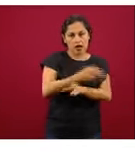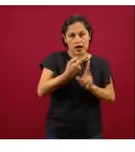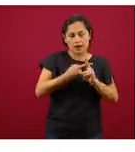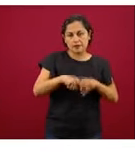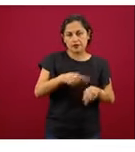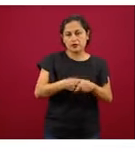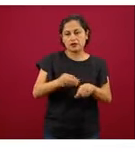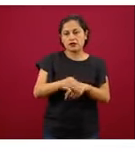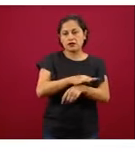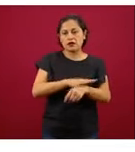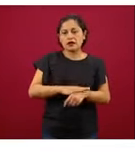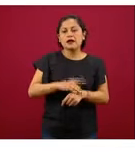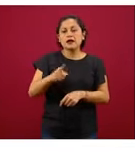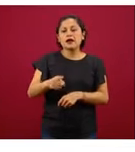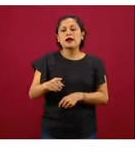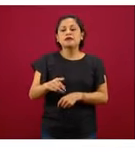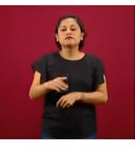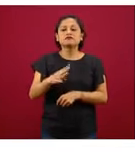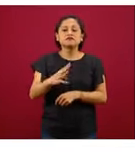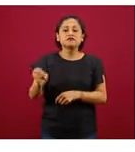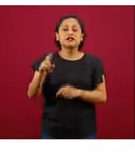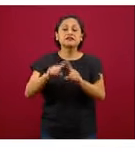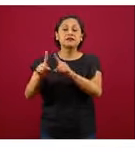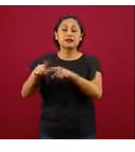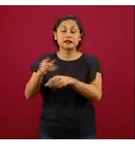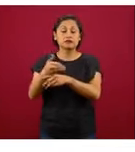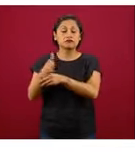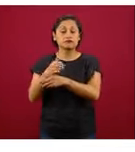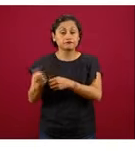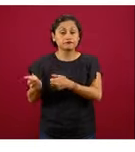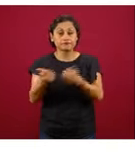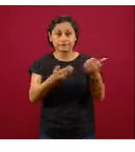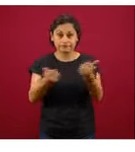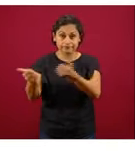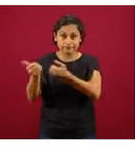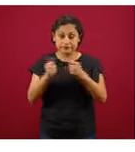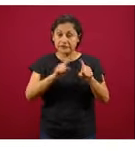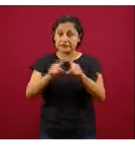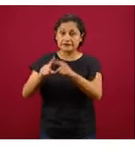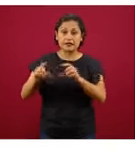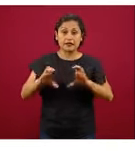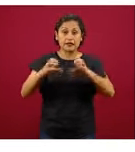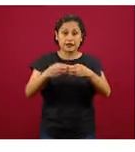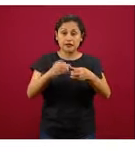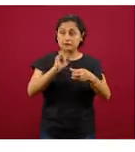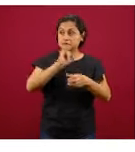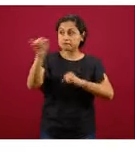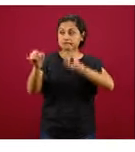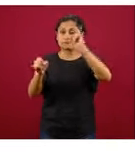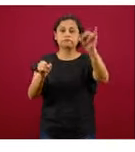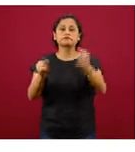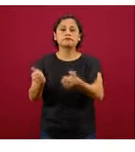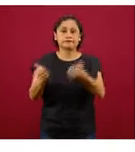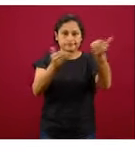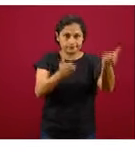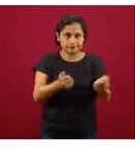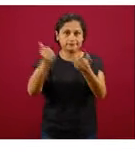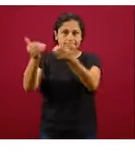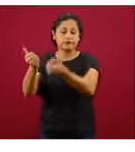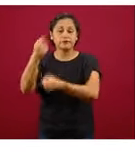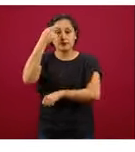móviles que se han distribuido en todas las entidades federativas en las localidades más marginadas, en esta población